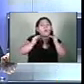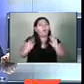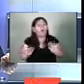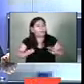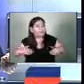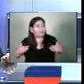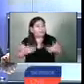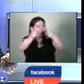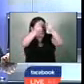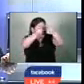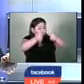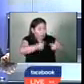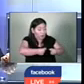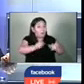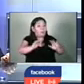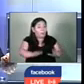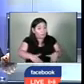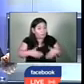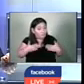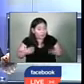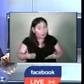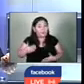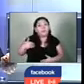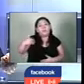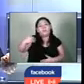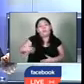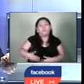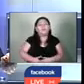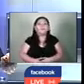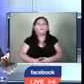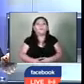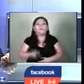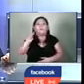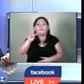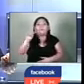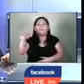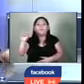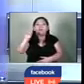solicitados como parte del Presupuesto General de la Nación 2022.